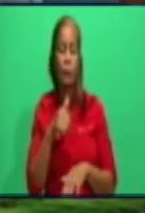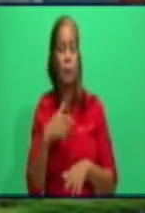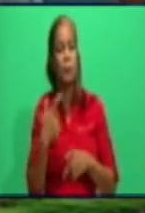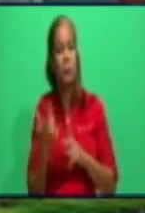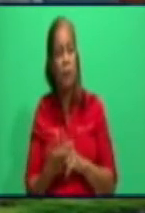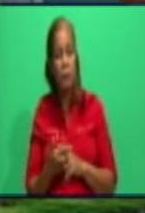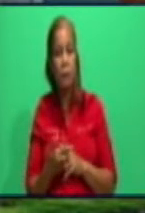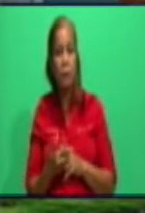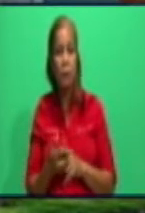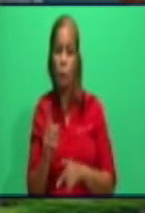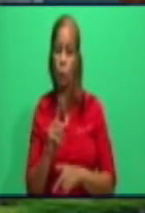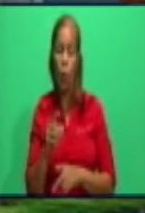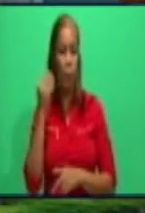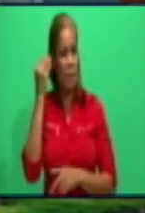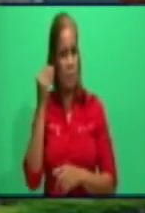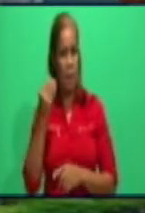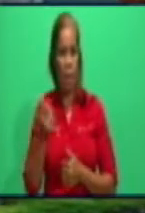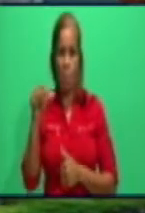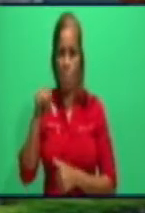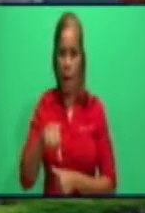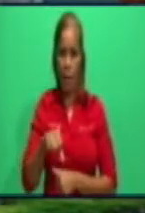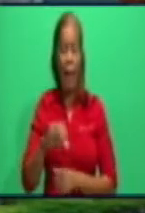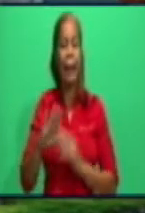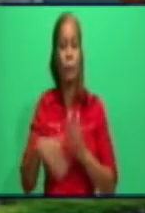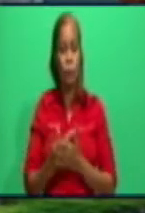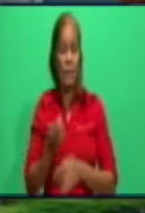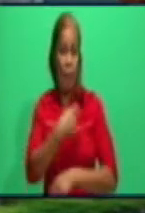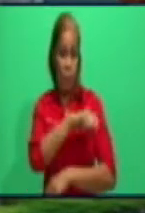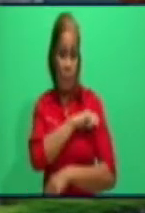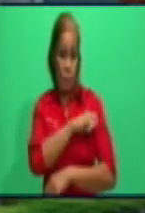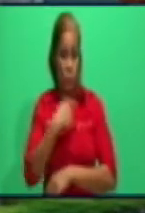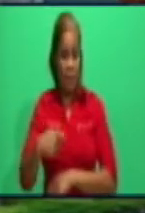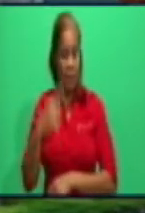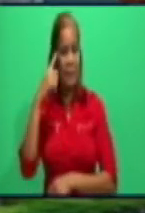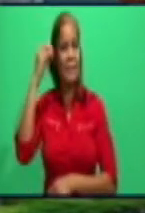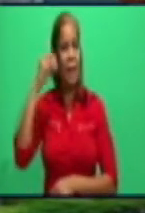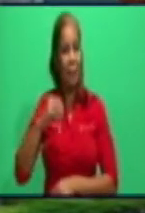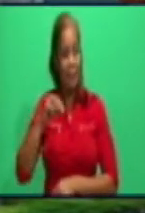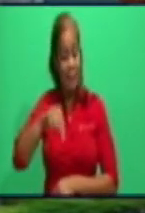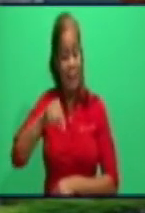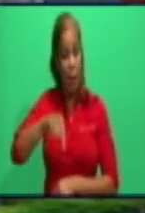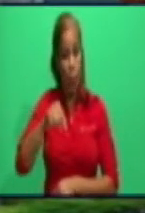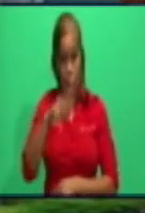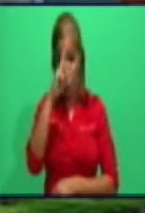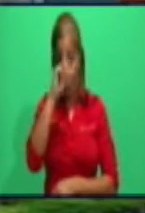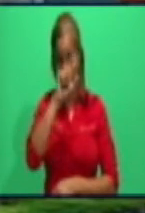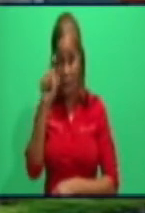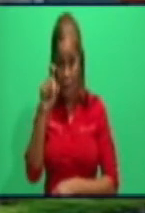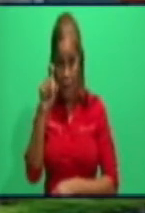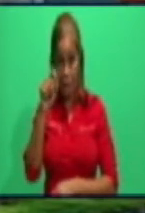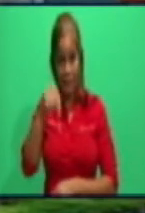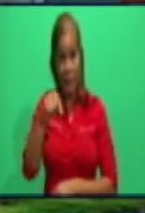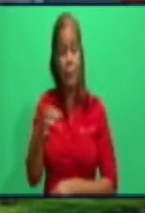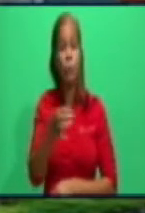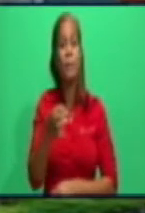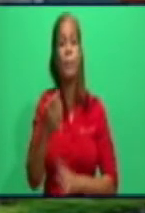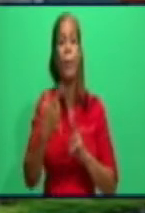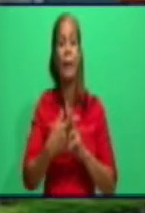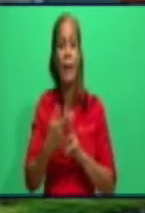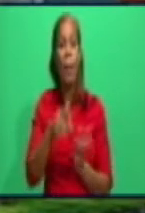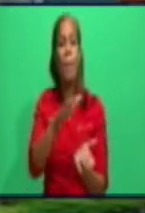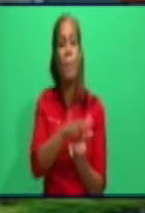incógnita. La población debe saber que hoy en el Hospital Provincial Carlos Manuel de Céspedes mantiene